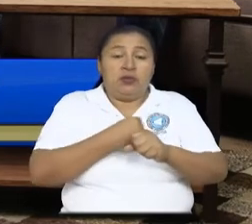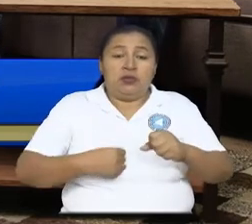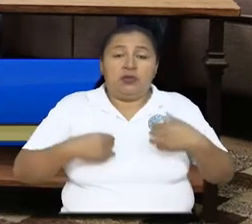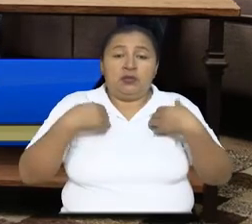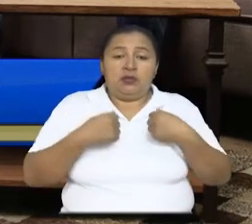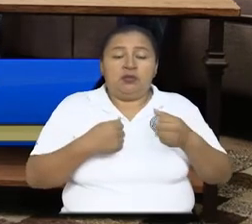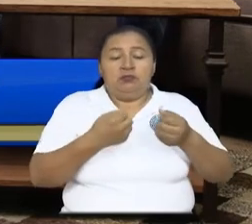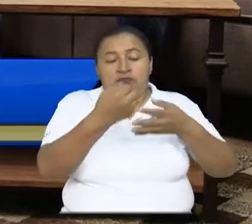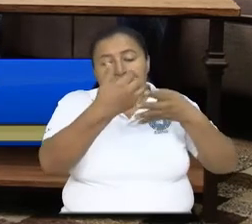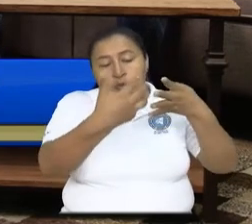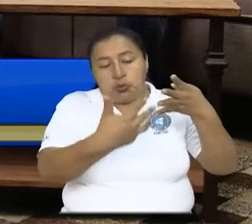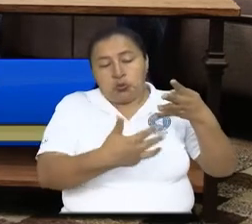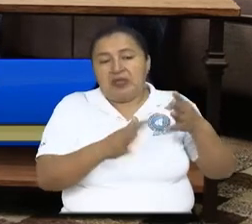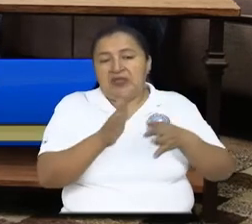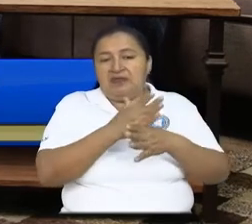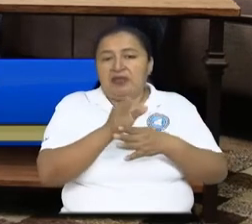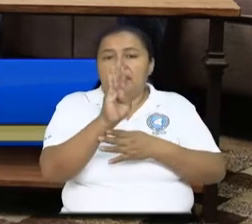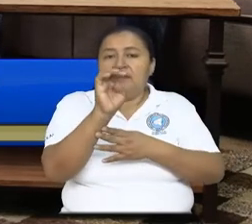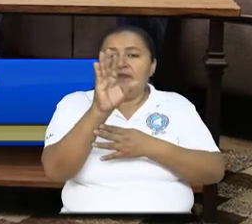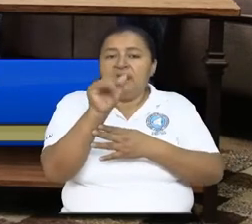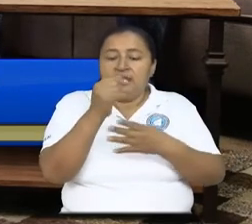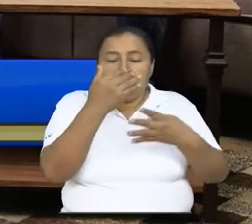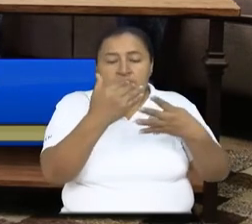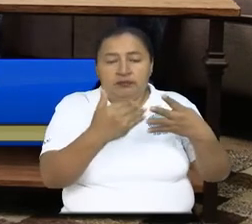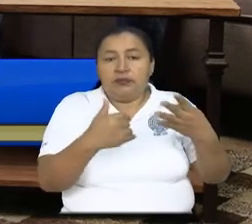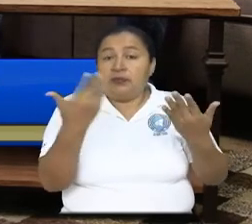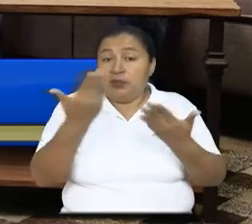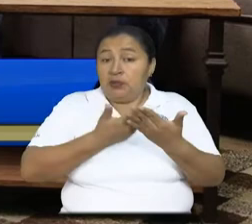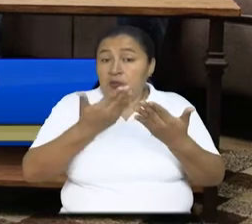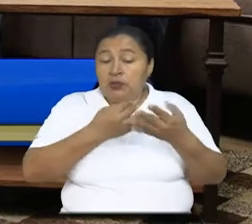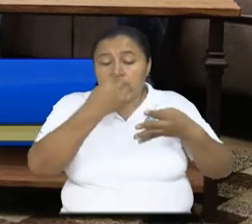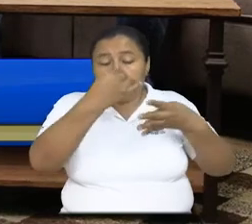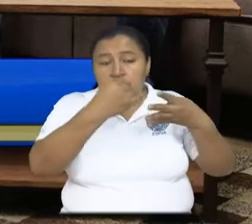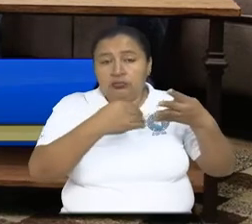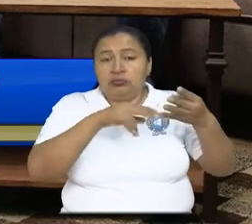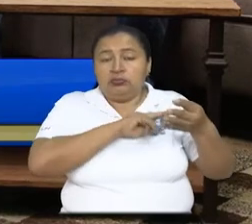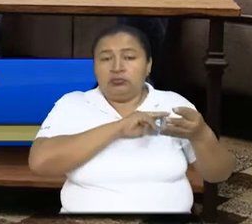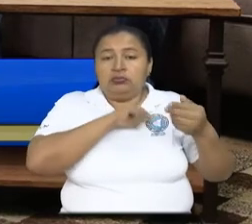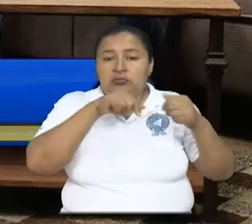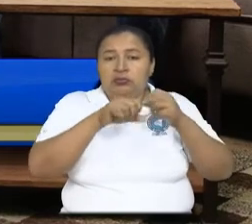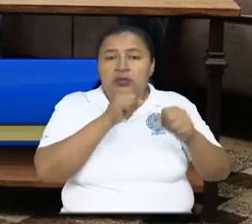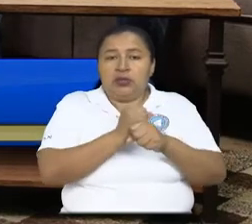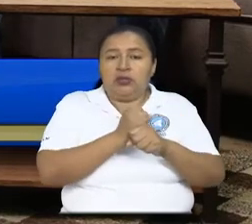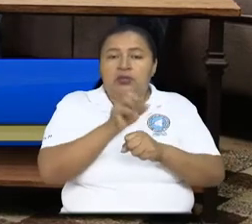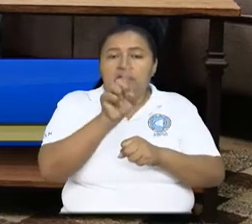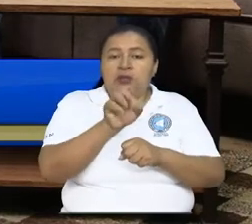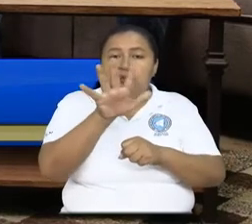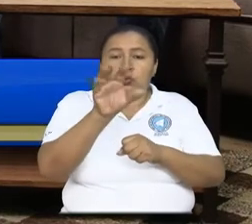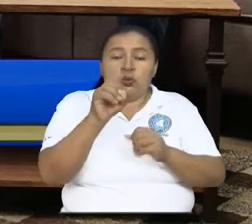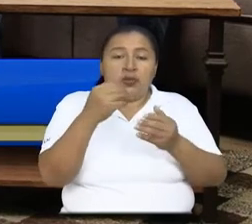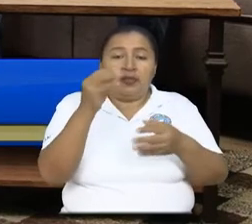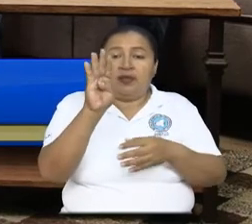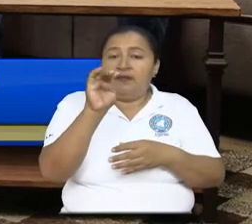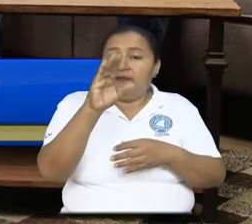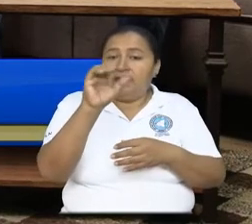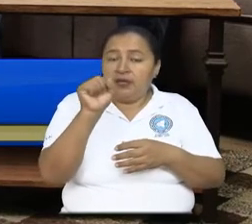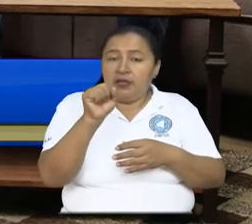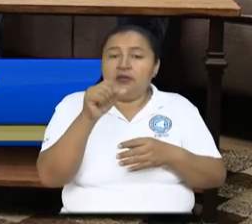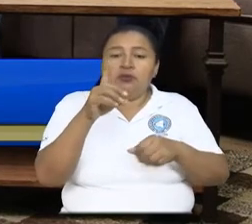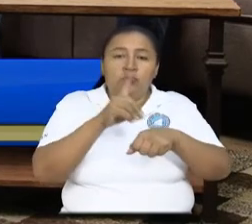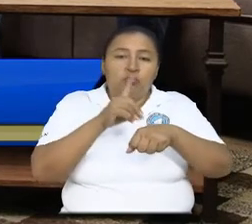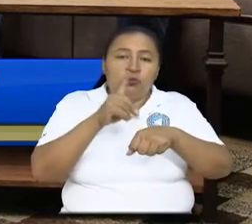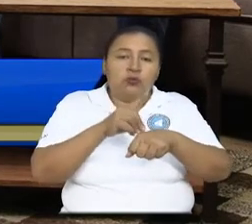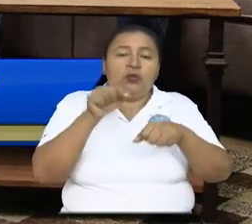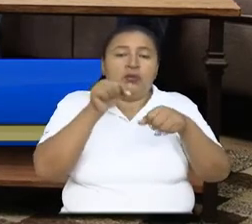oferta una cantidad de becas para estudio en este caso este año son 150 becas médicas